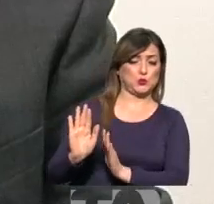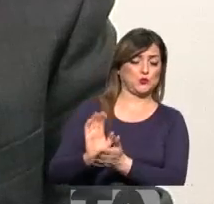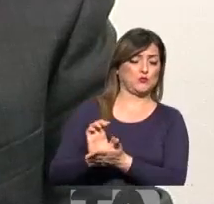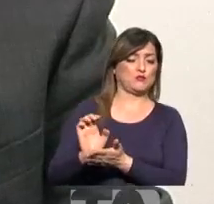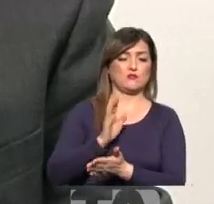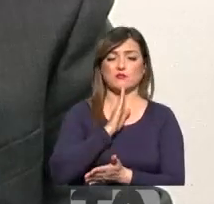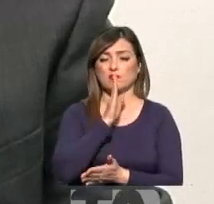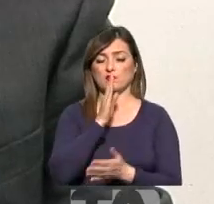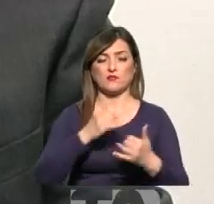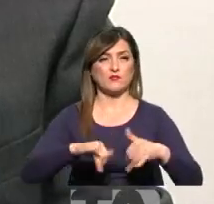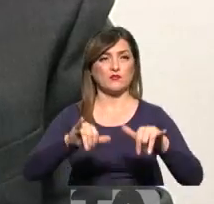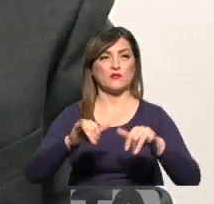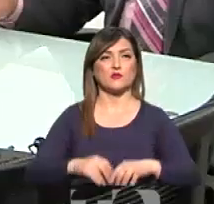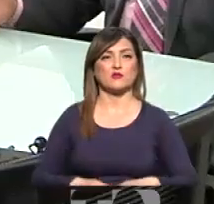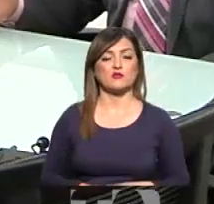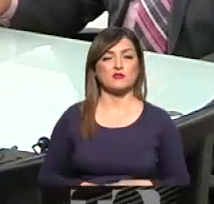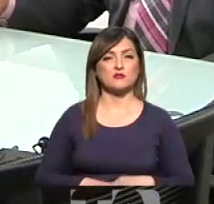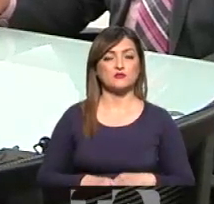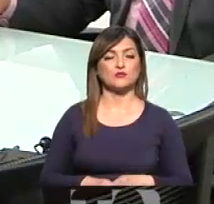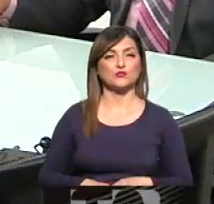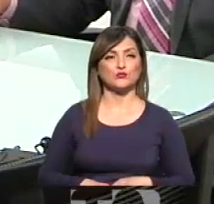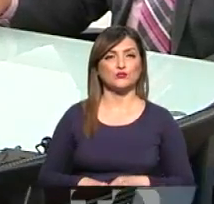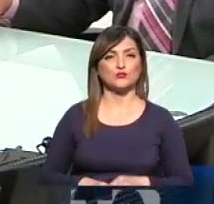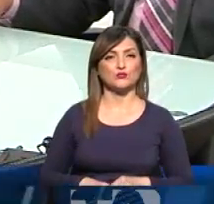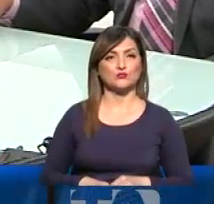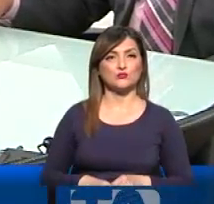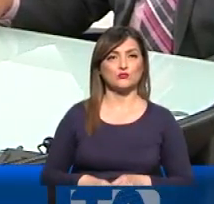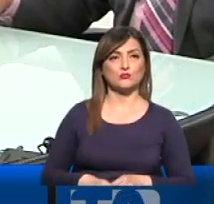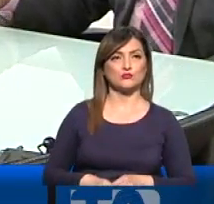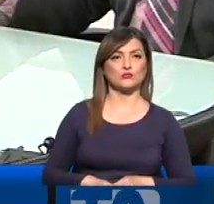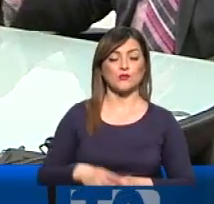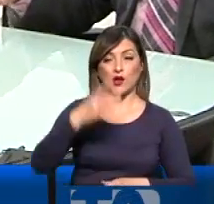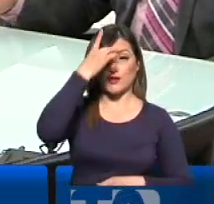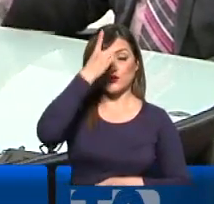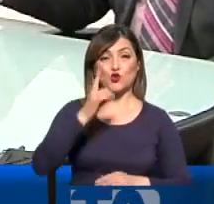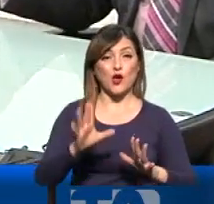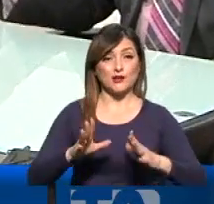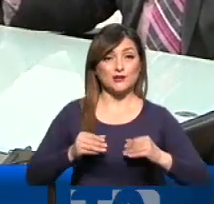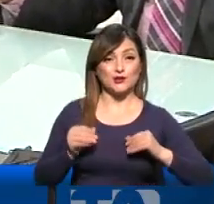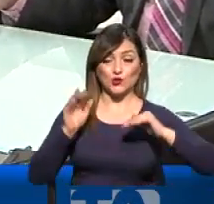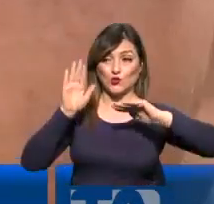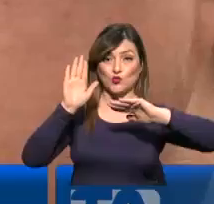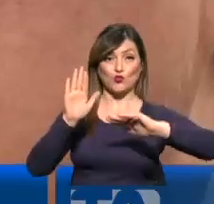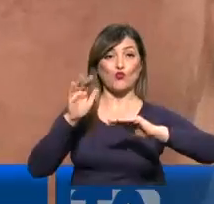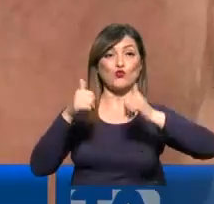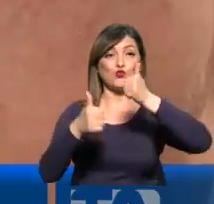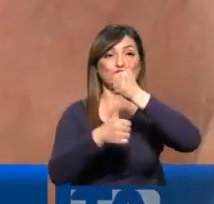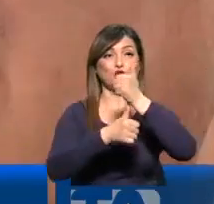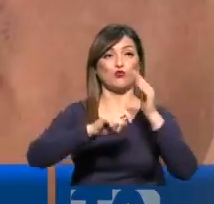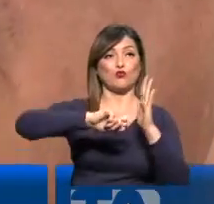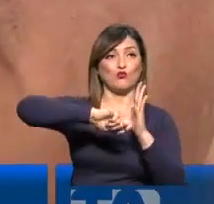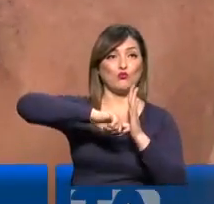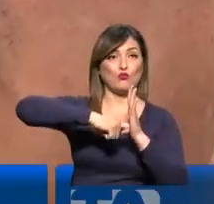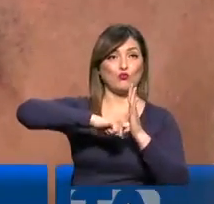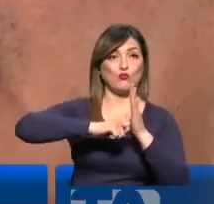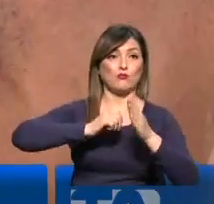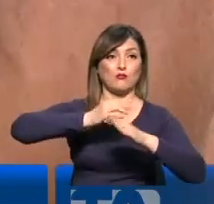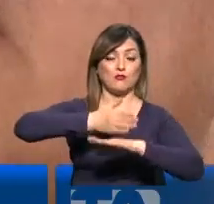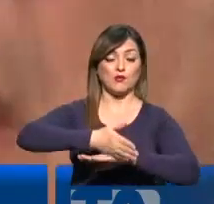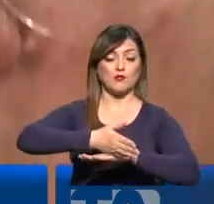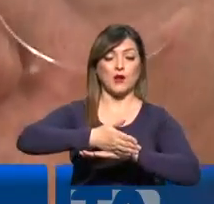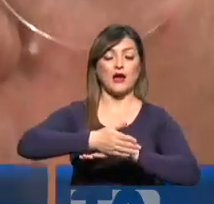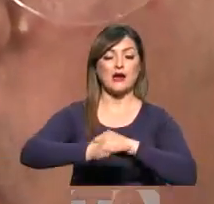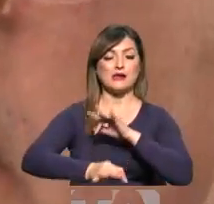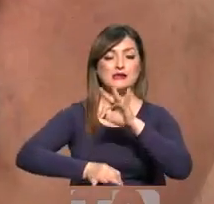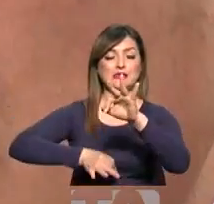seguir alejado del tema político. E insisten que decidió aceptar el nombramiento de subcontralor y luego